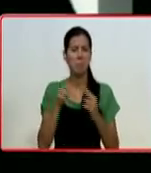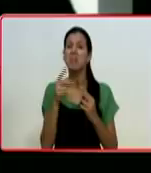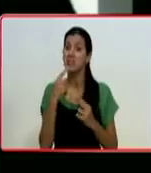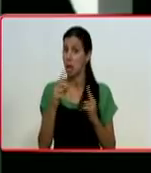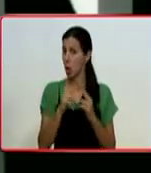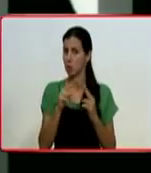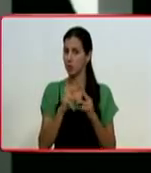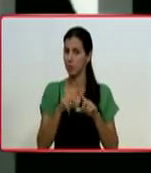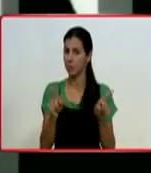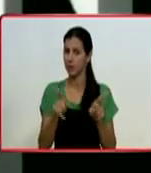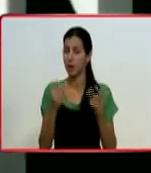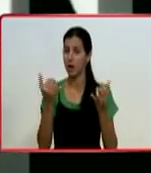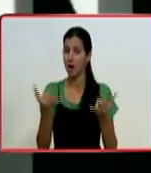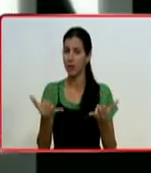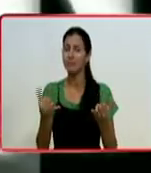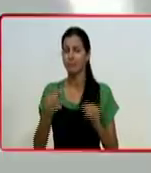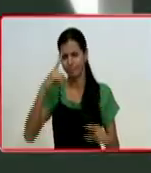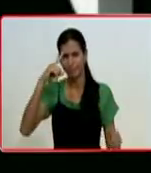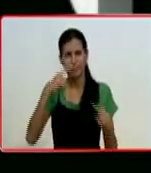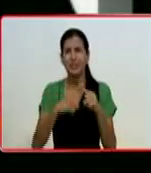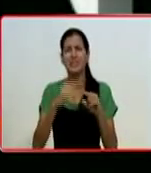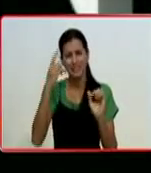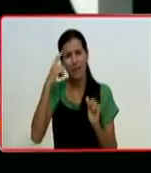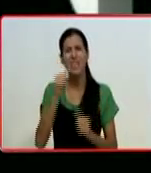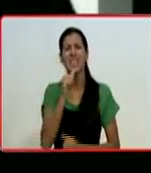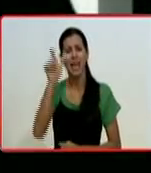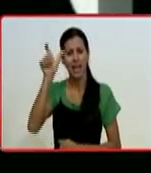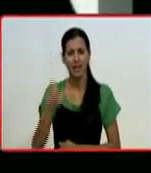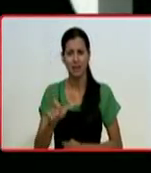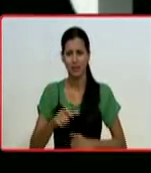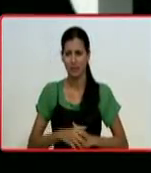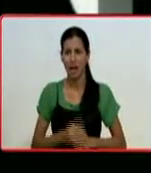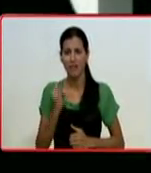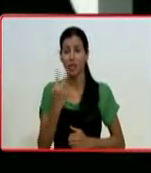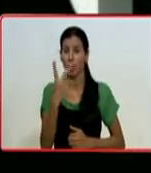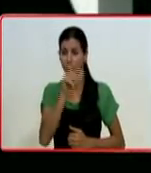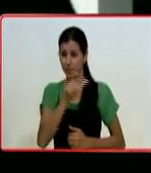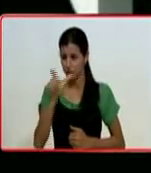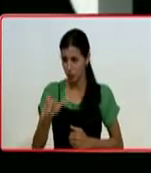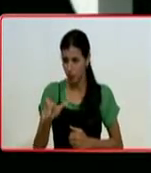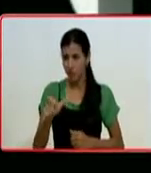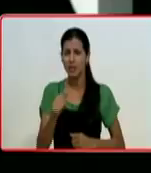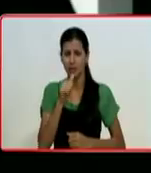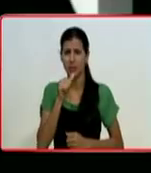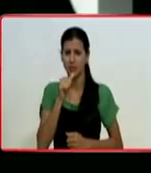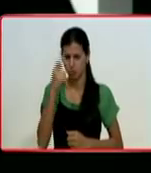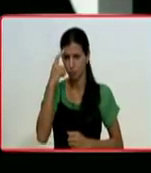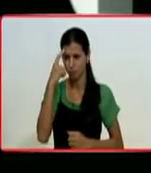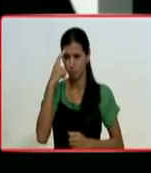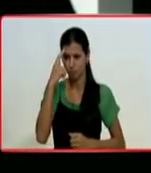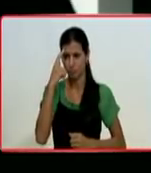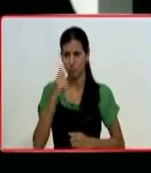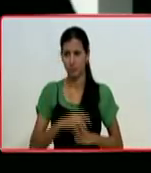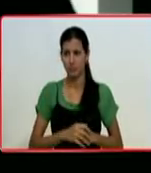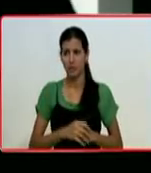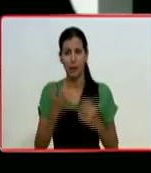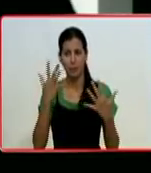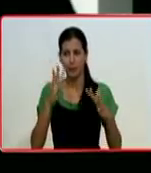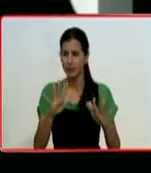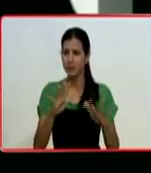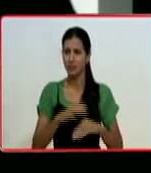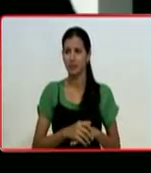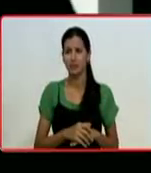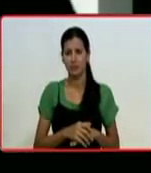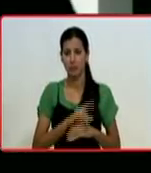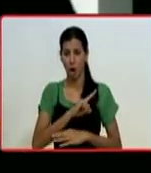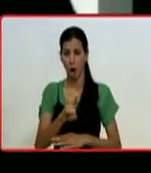pero que están plenamente identificados. Habían dos personas que no sé quiénes son, que son, al parecer, las que dan las órdenes,